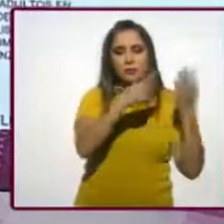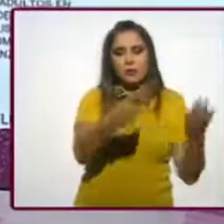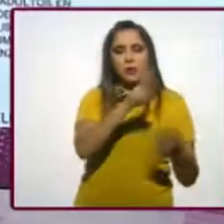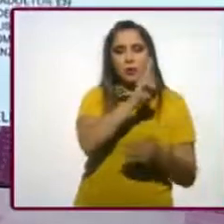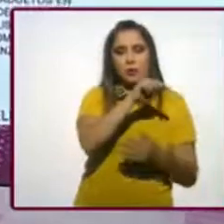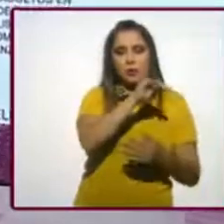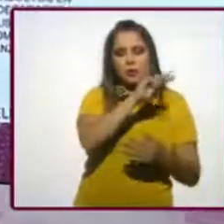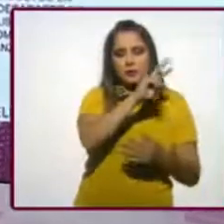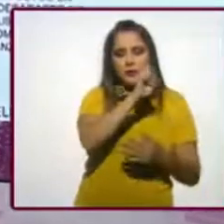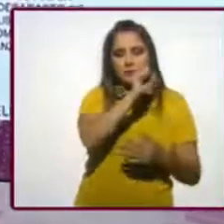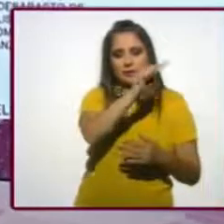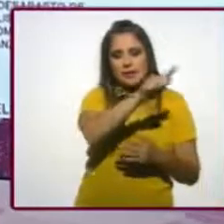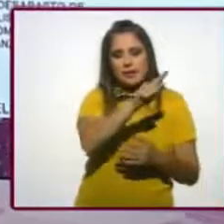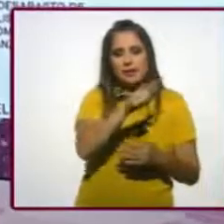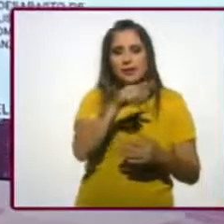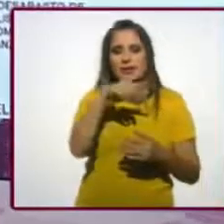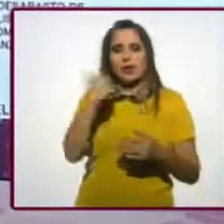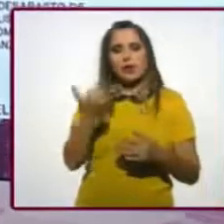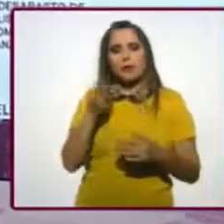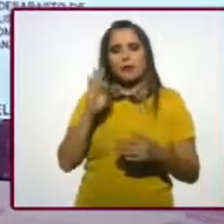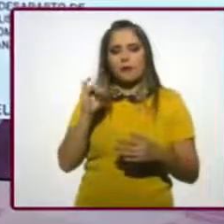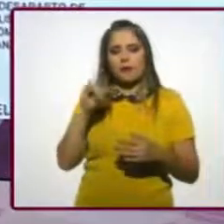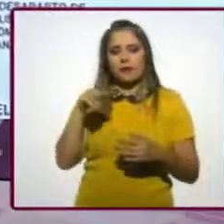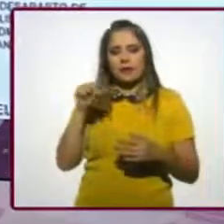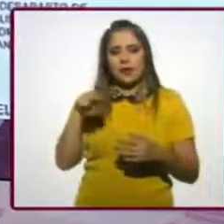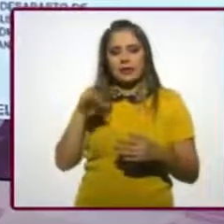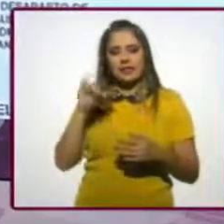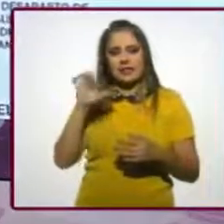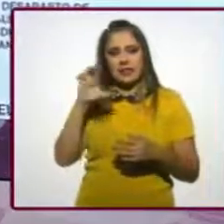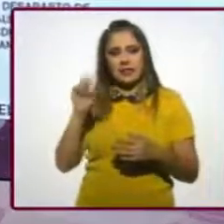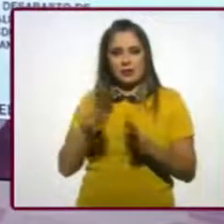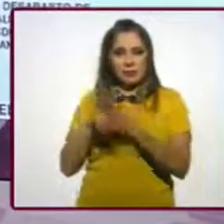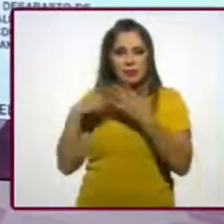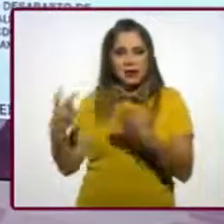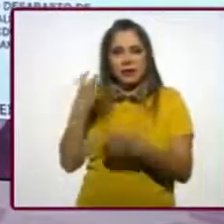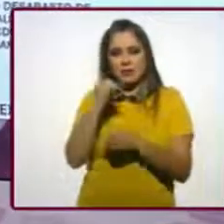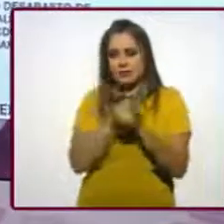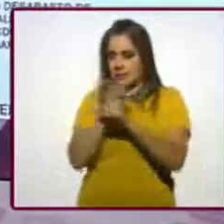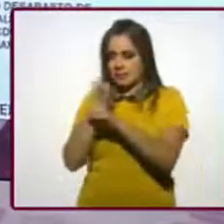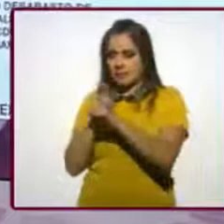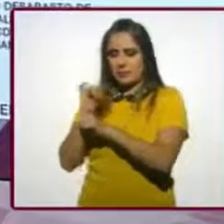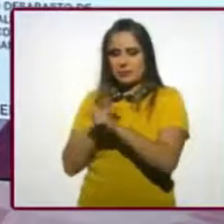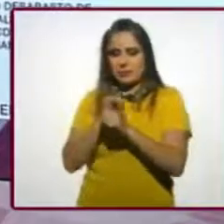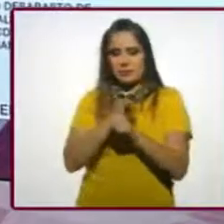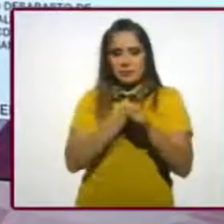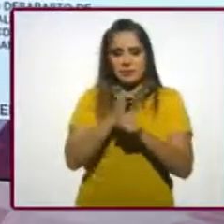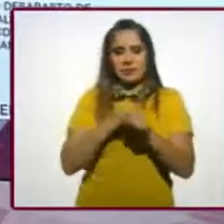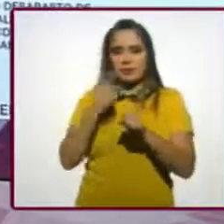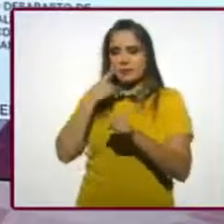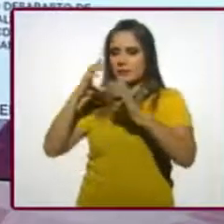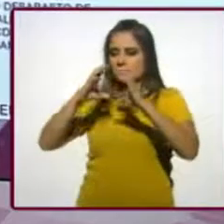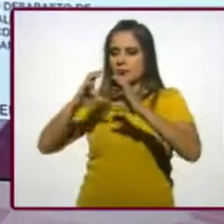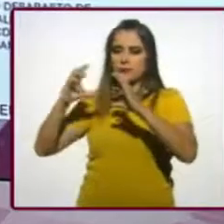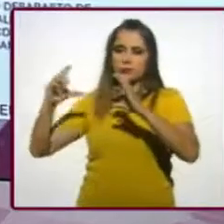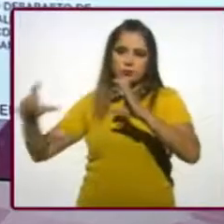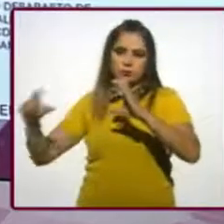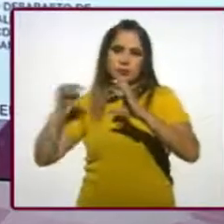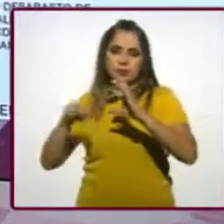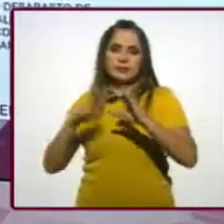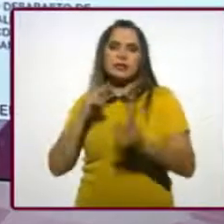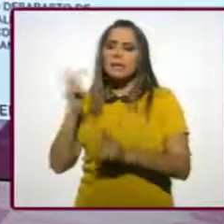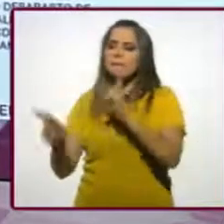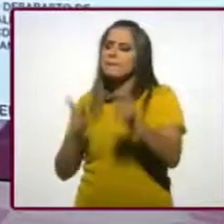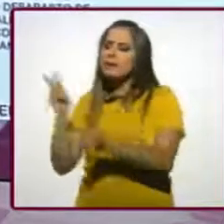Universal, y están otras del Financiero, dirán lo mismo. Esta me parece una pregunta más